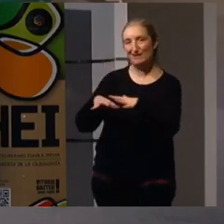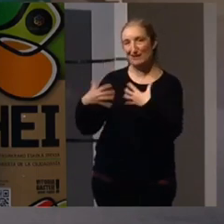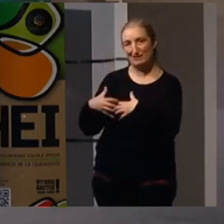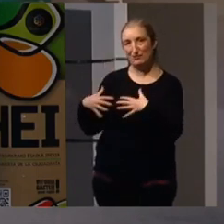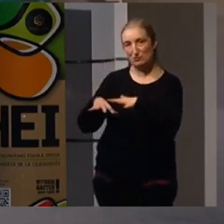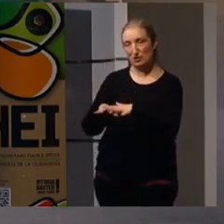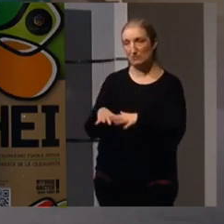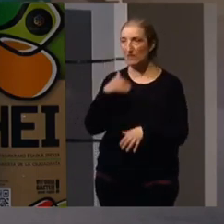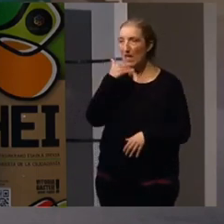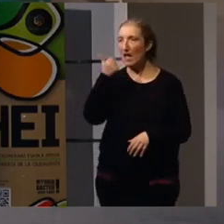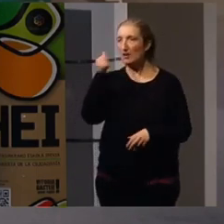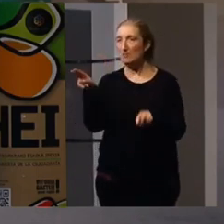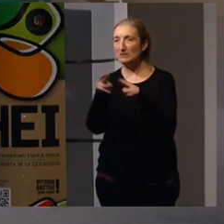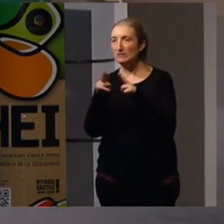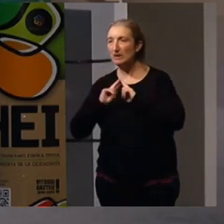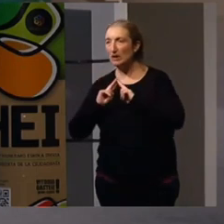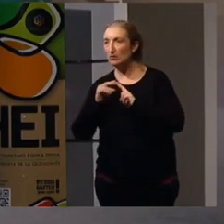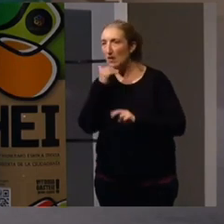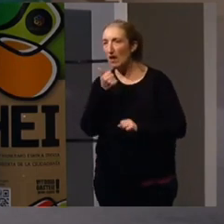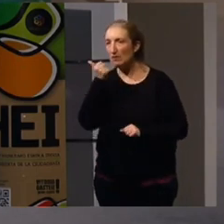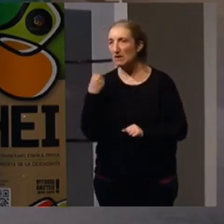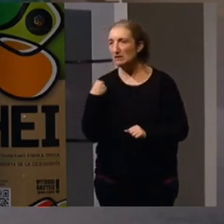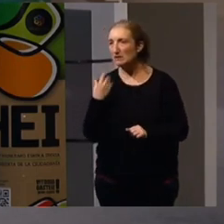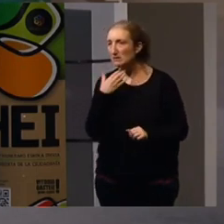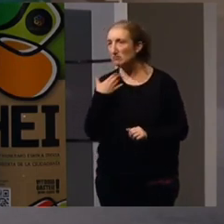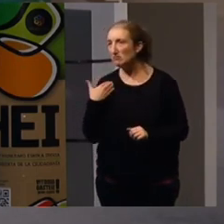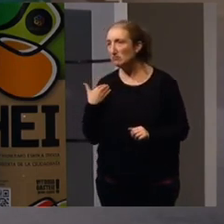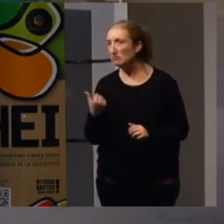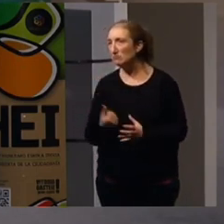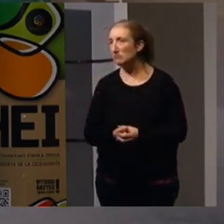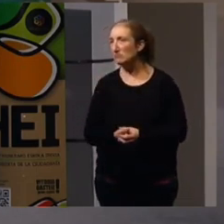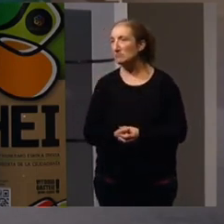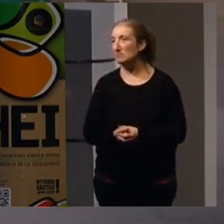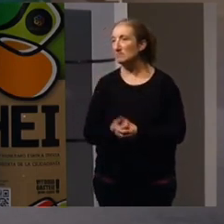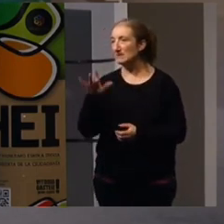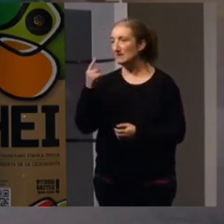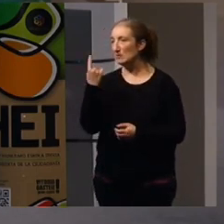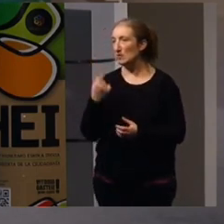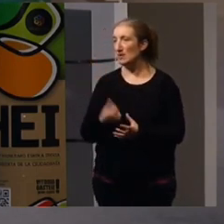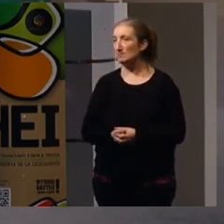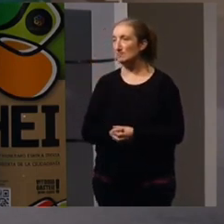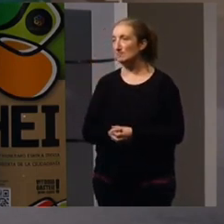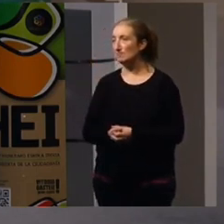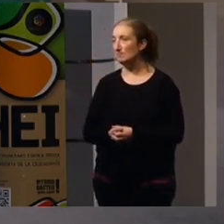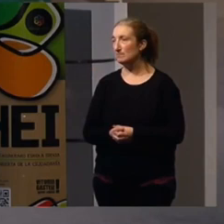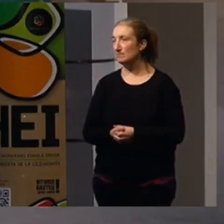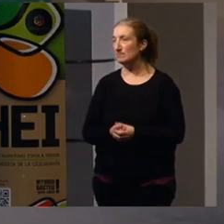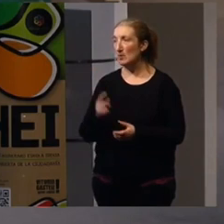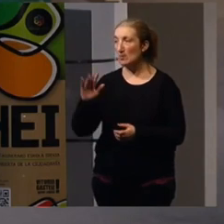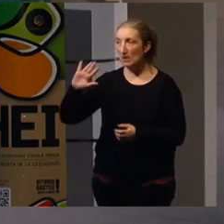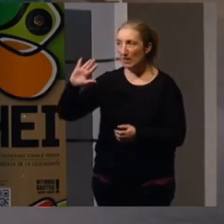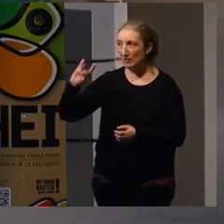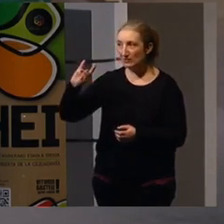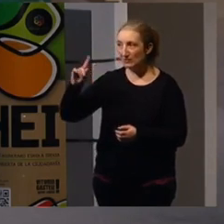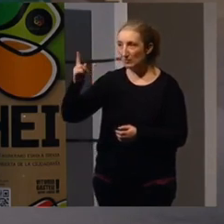¿Alguna pregunta más en la sala? ¿Sí? Hay una chica. ¿Es un brazo?